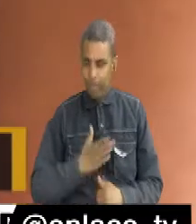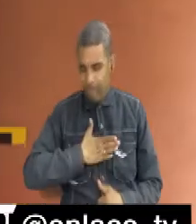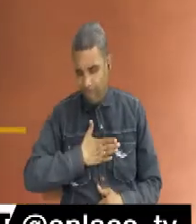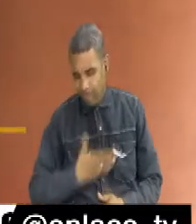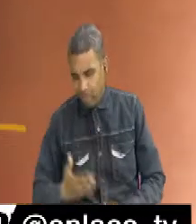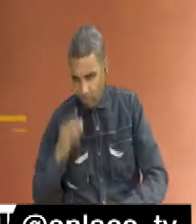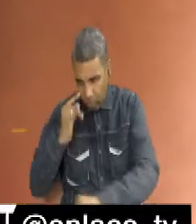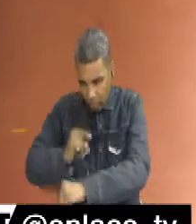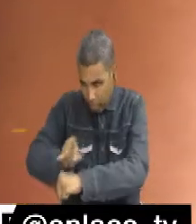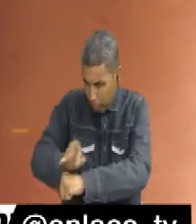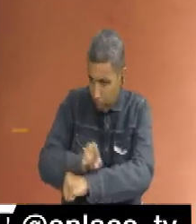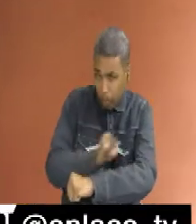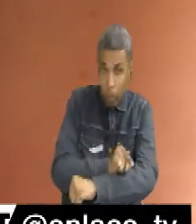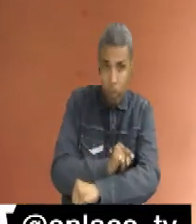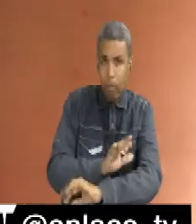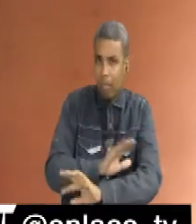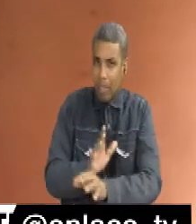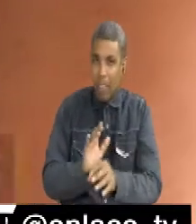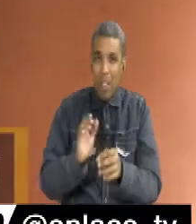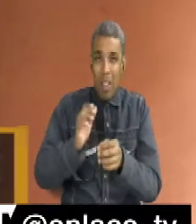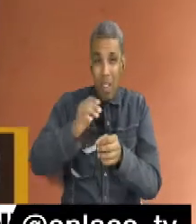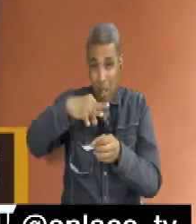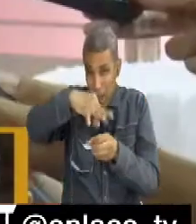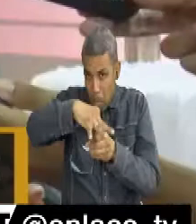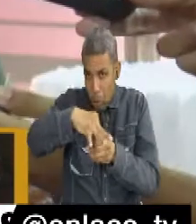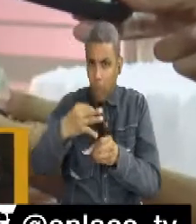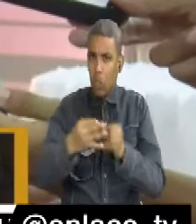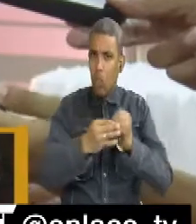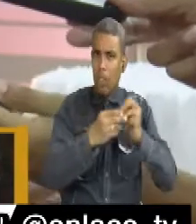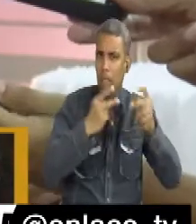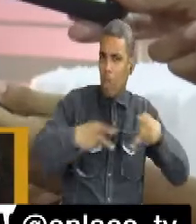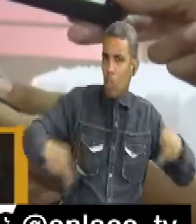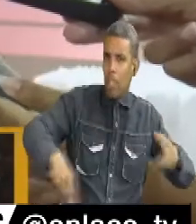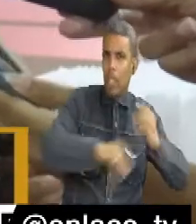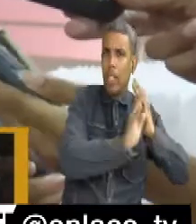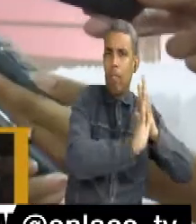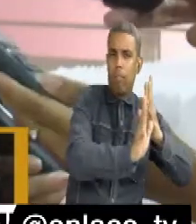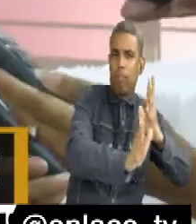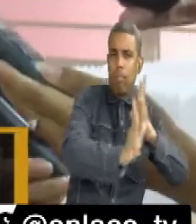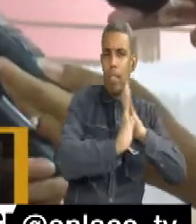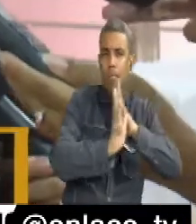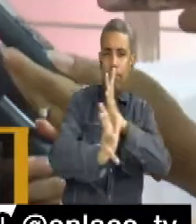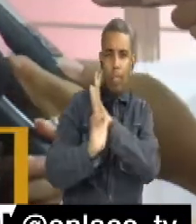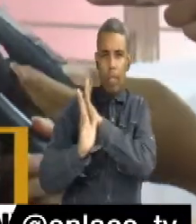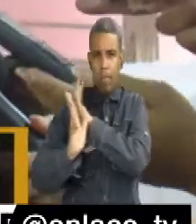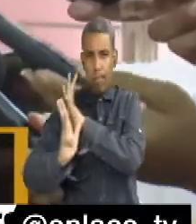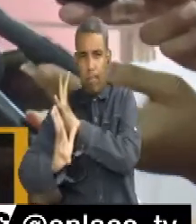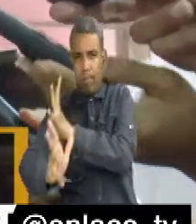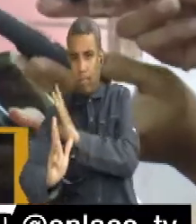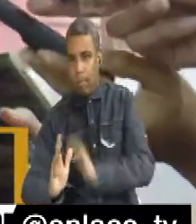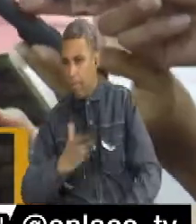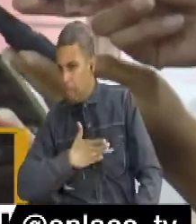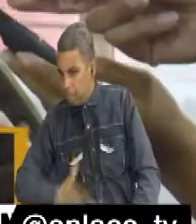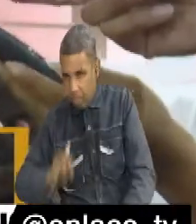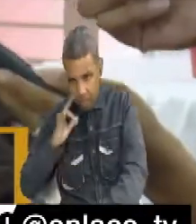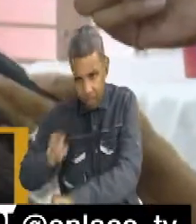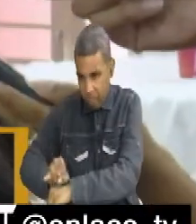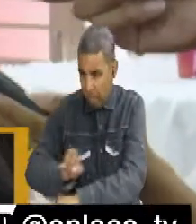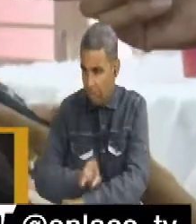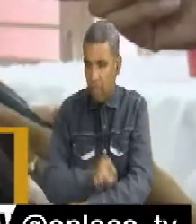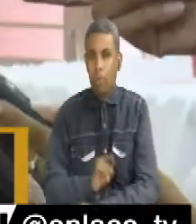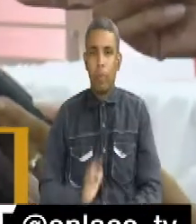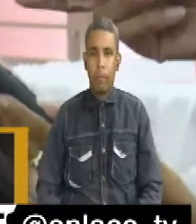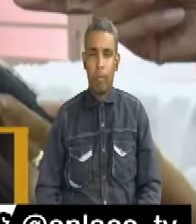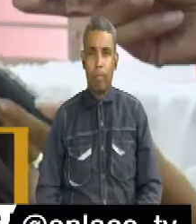esta jornada electoral transcurra en total normalidad. Sí, la Policía Nacional hace el acompañamiento a la